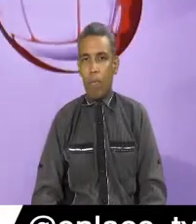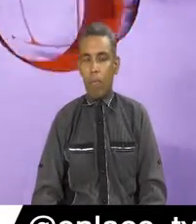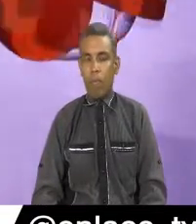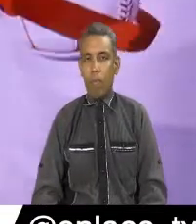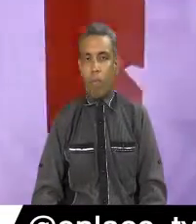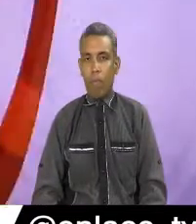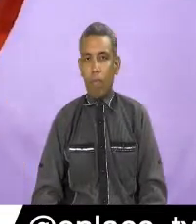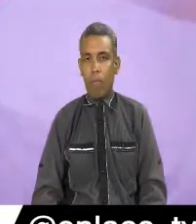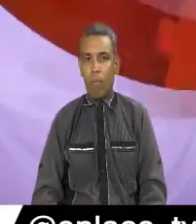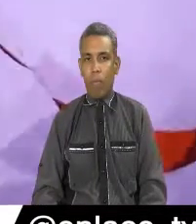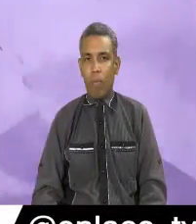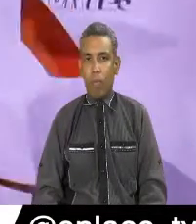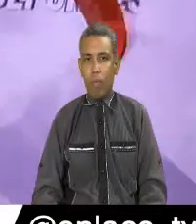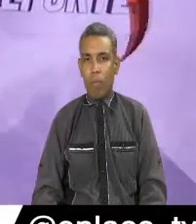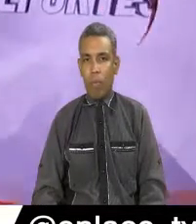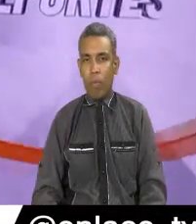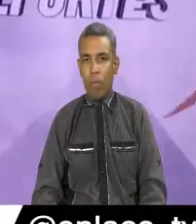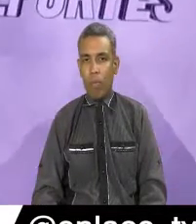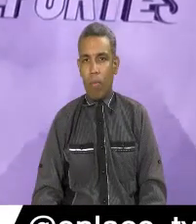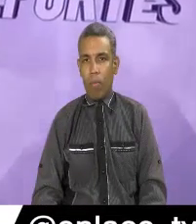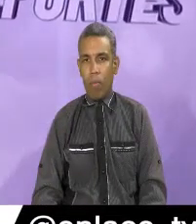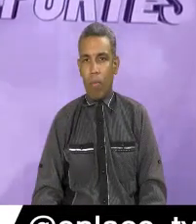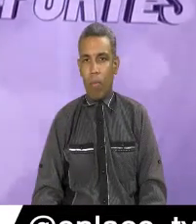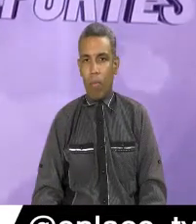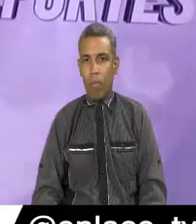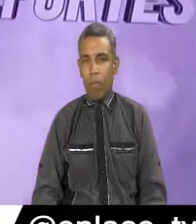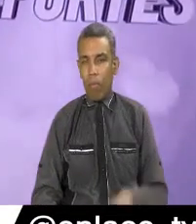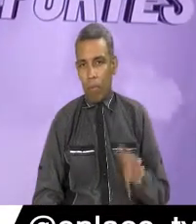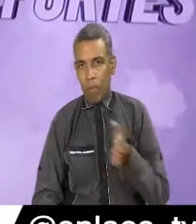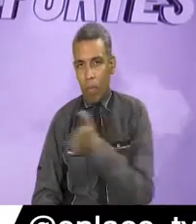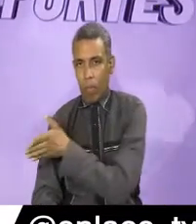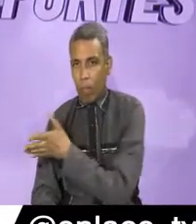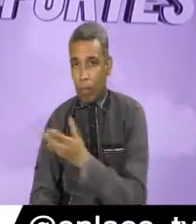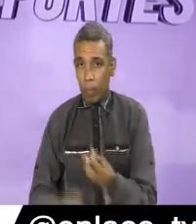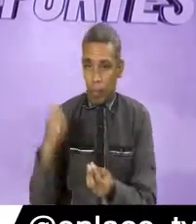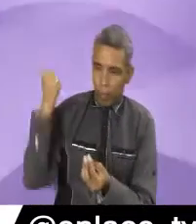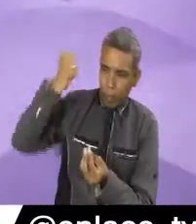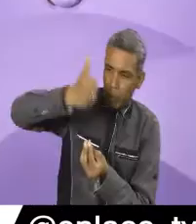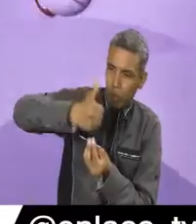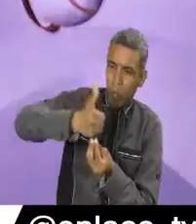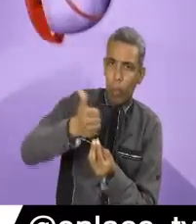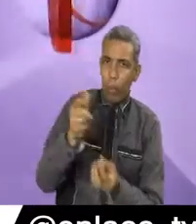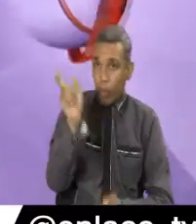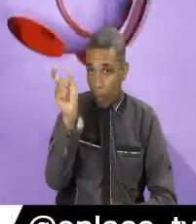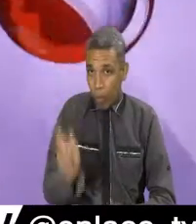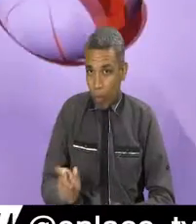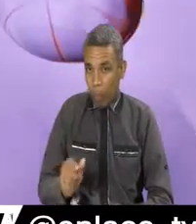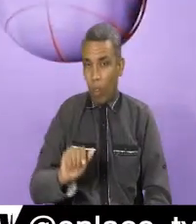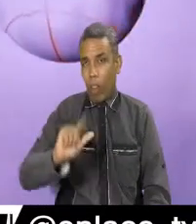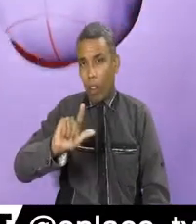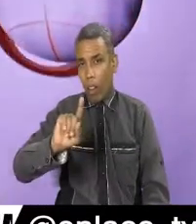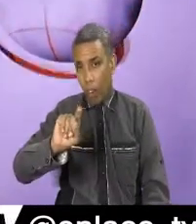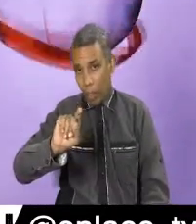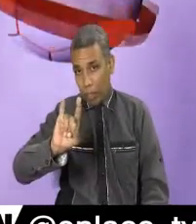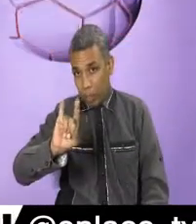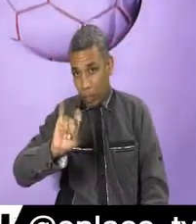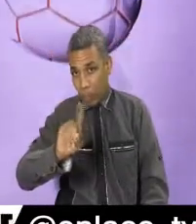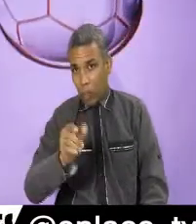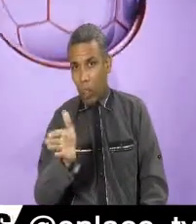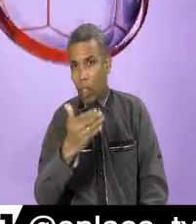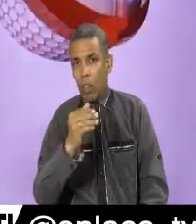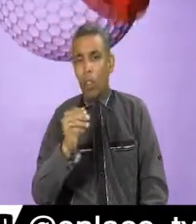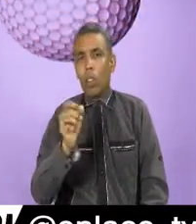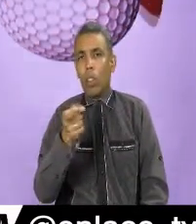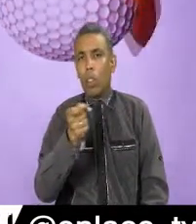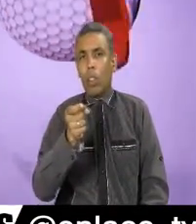Entre tanto, el entrenador que viajará con la delegación barranqueña a Carolina del Sur, Estados Unidos, Luis Guillermo Ferreira, se refirió al trabajo